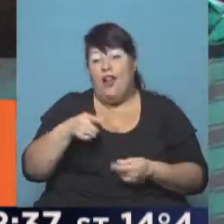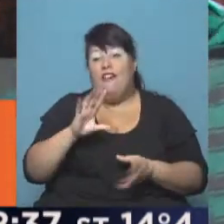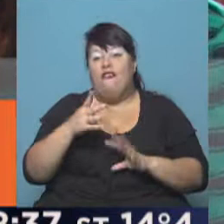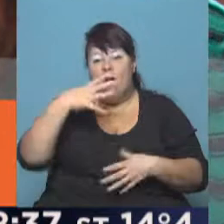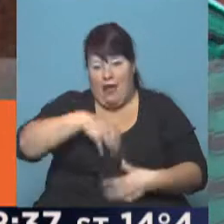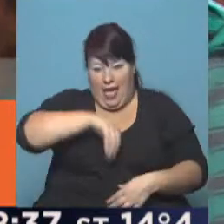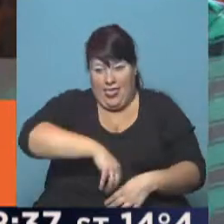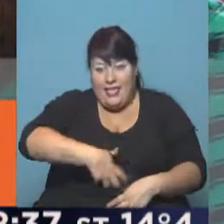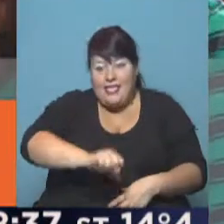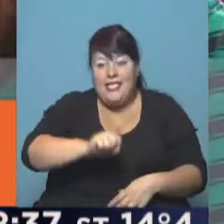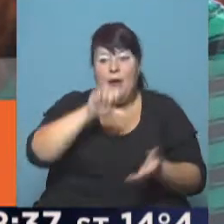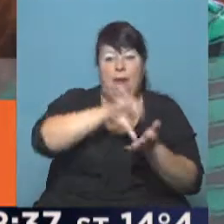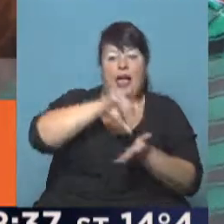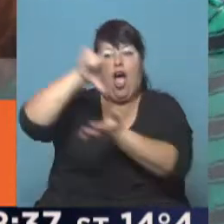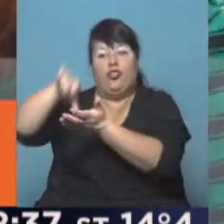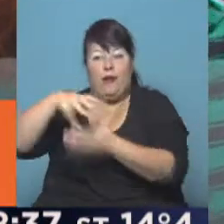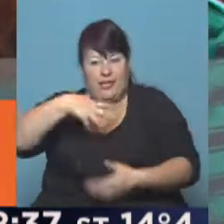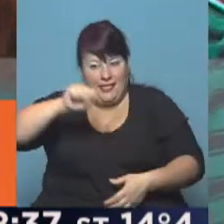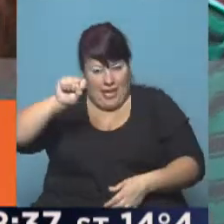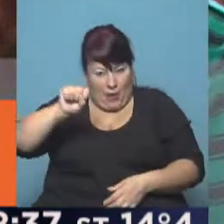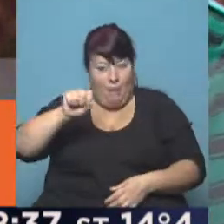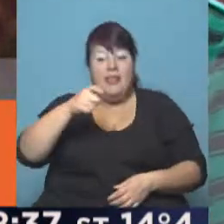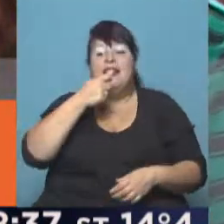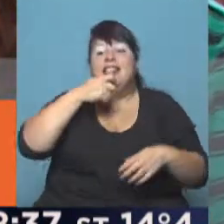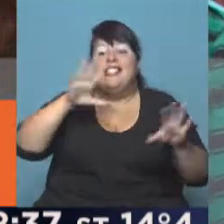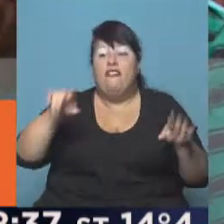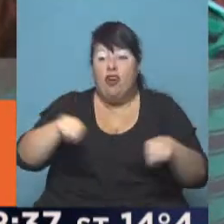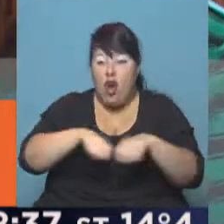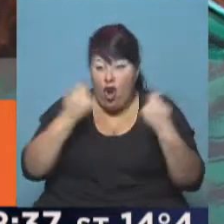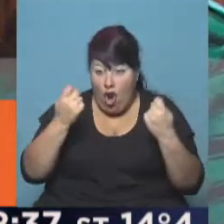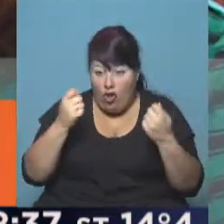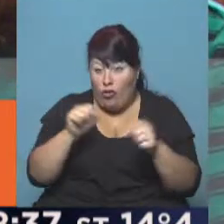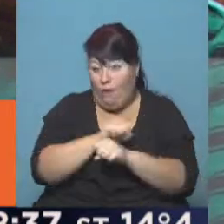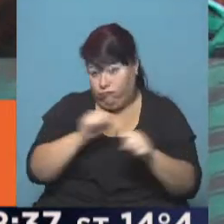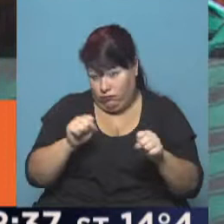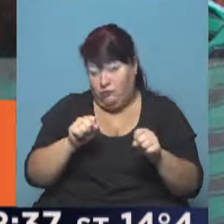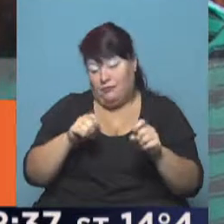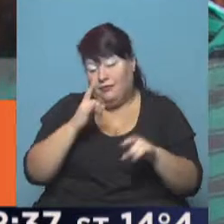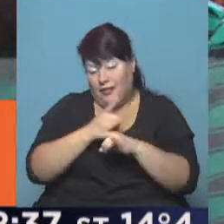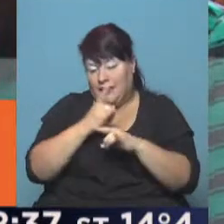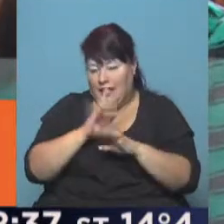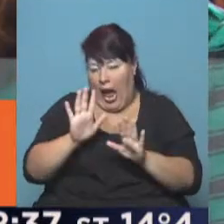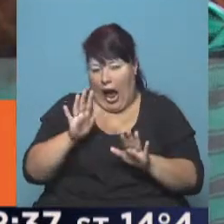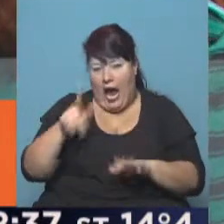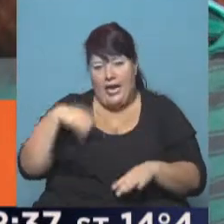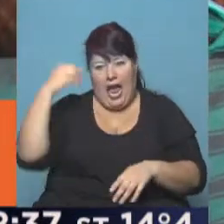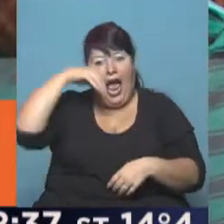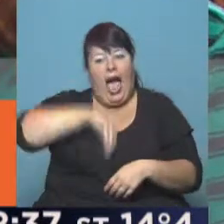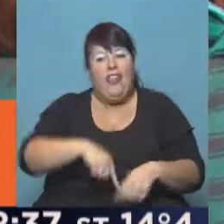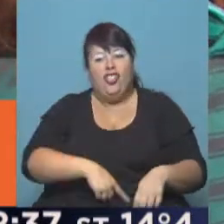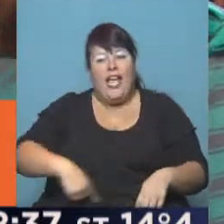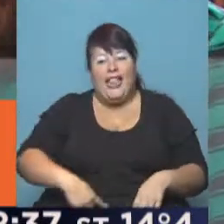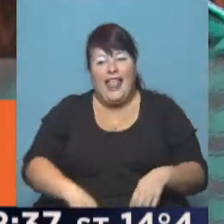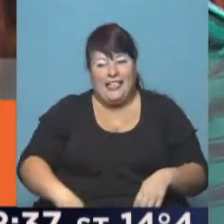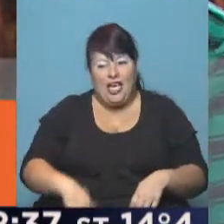transportarlo de un país a otro si se llegara a romper algunas que habitualmente esto sucede en el intestino